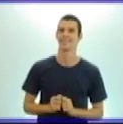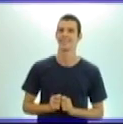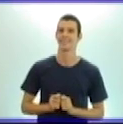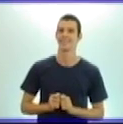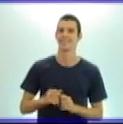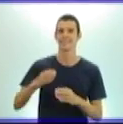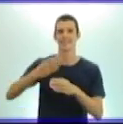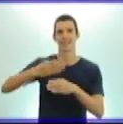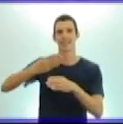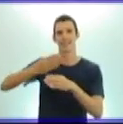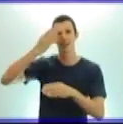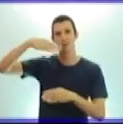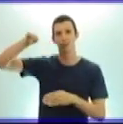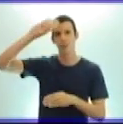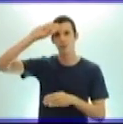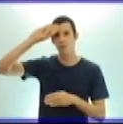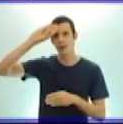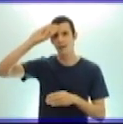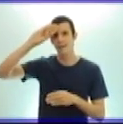Santiago de Cuba,